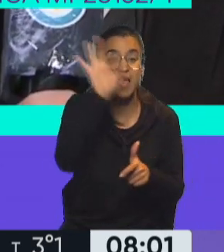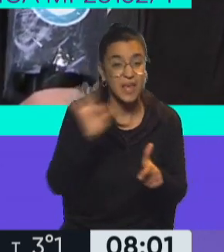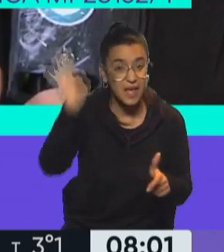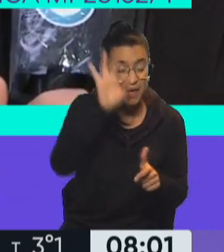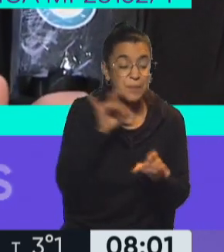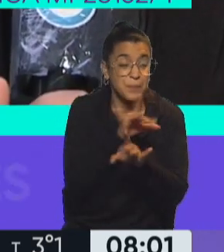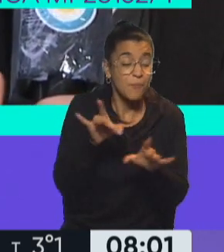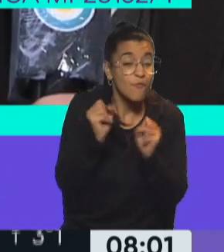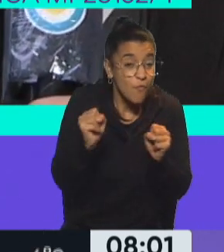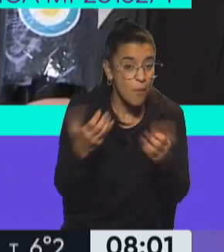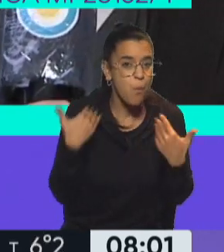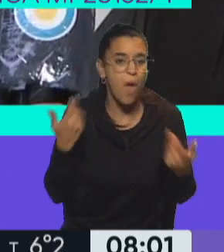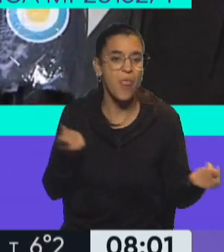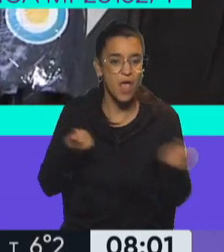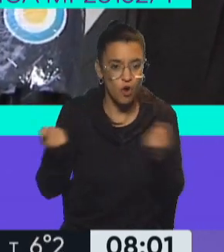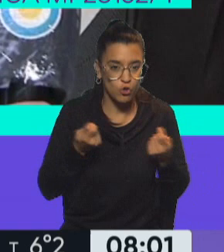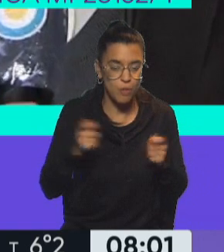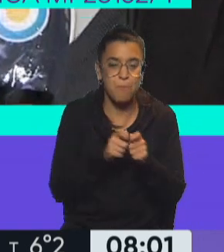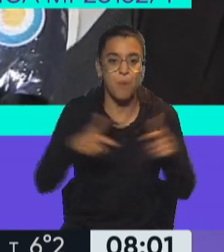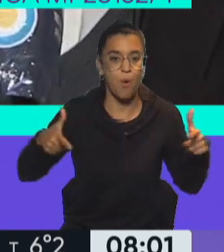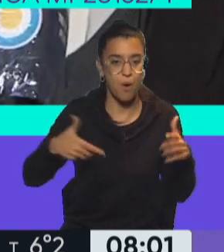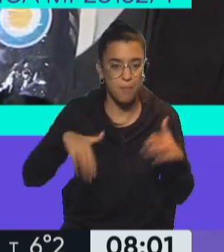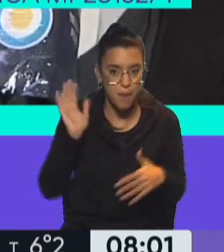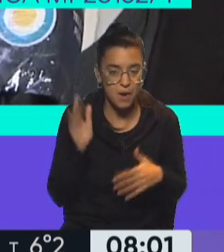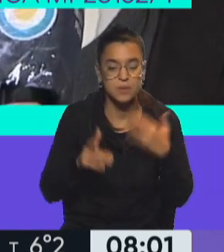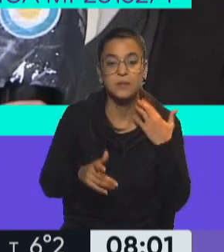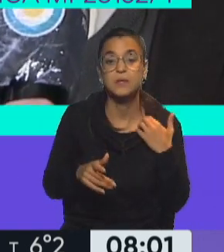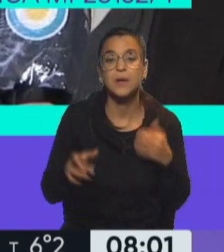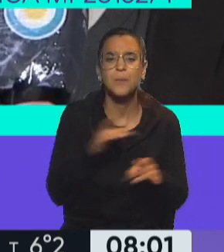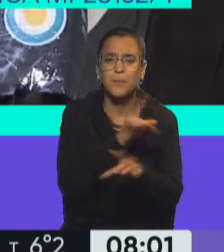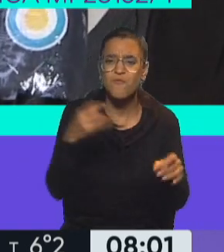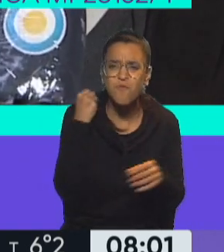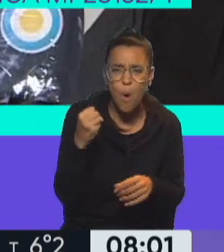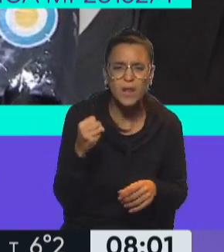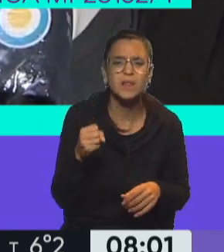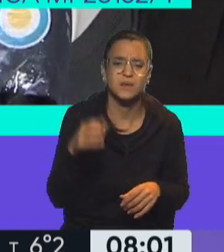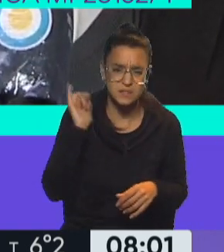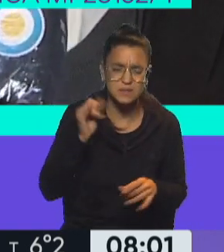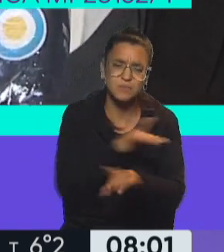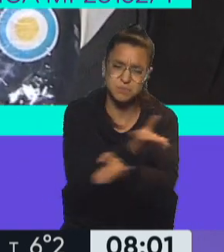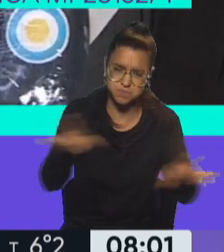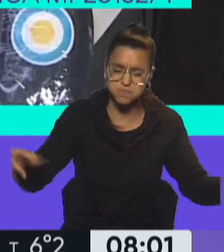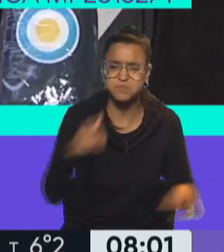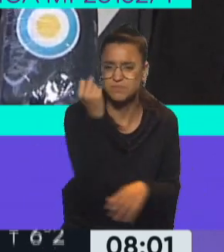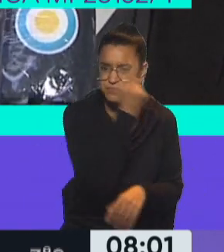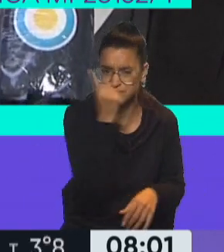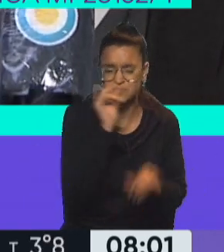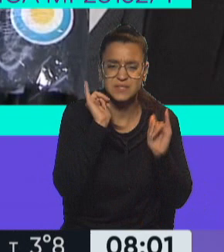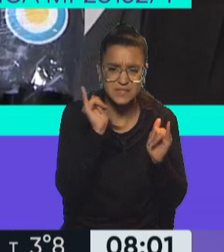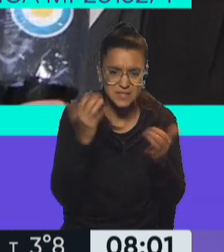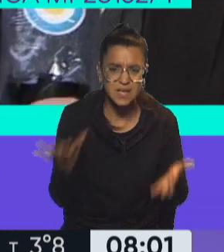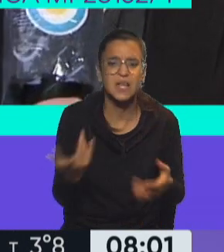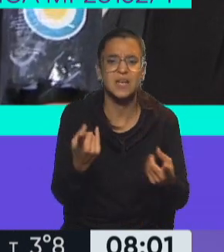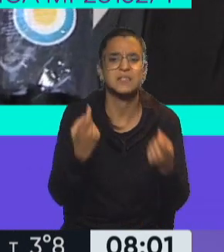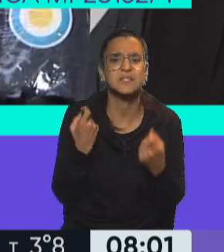infecciosa, puede llegar a tomar el control en ese momento de la prevalencia. ¿Y más virulenta o no? Es mucho más virulenta, es mucho más infecciosa, hace